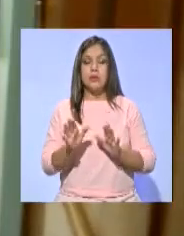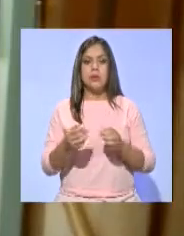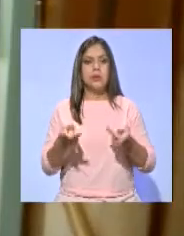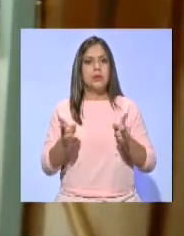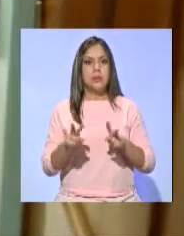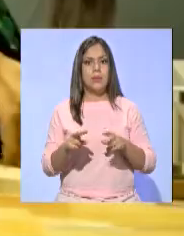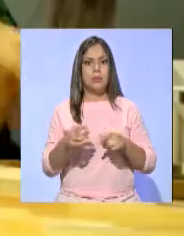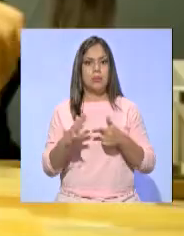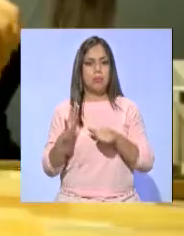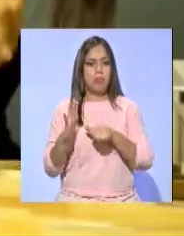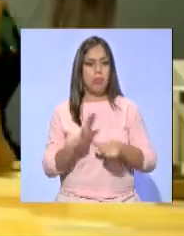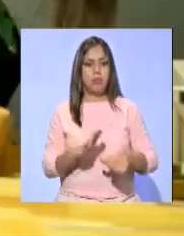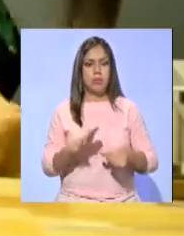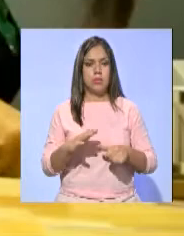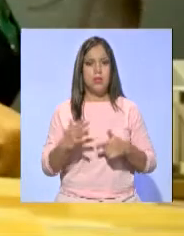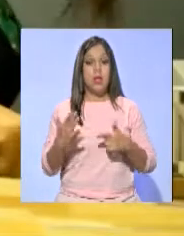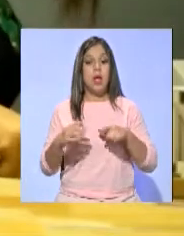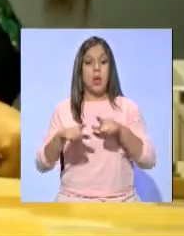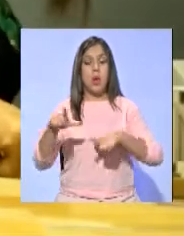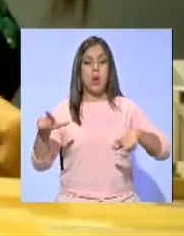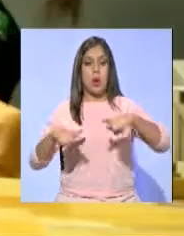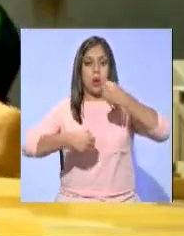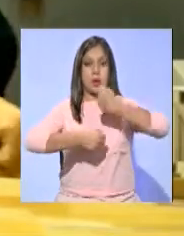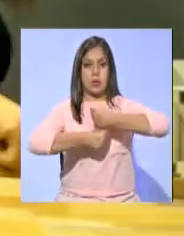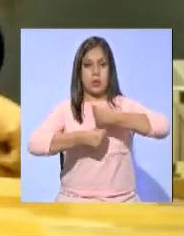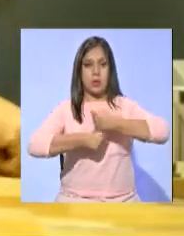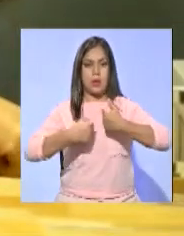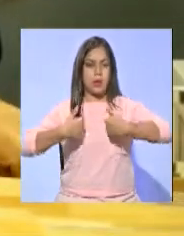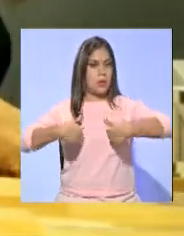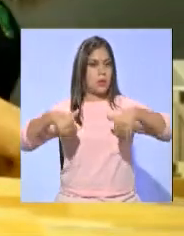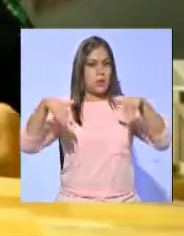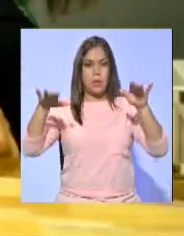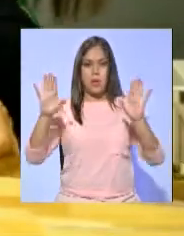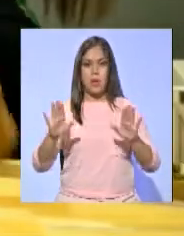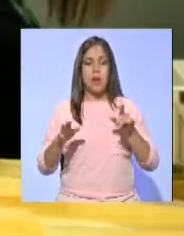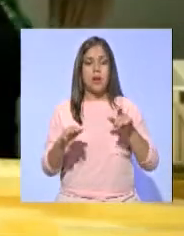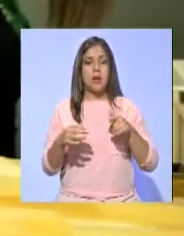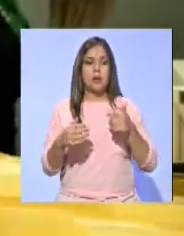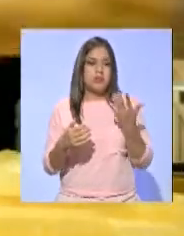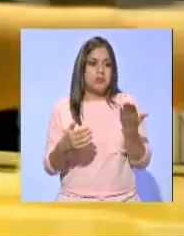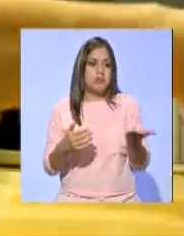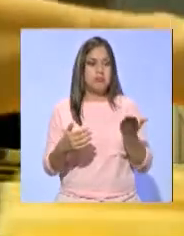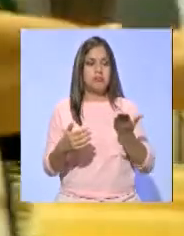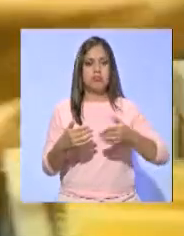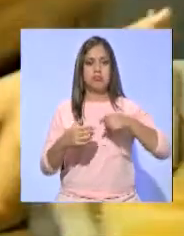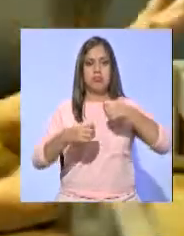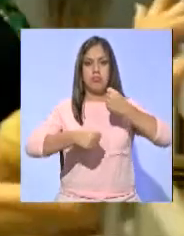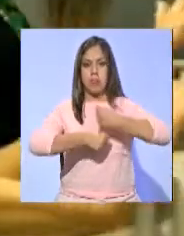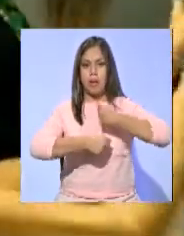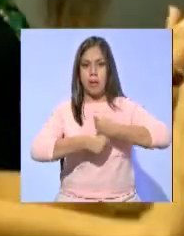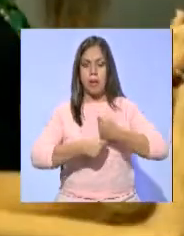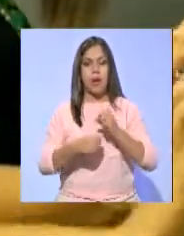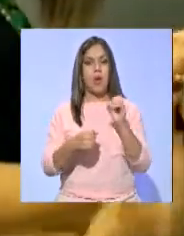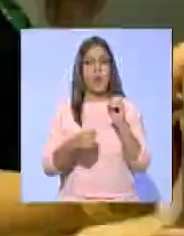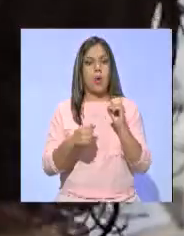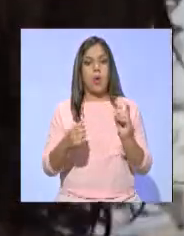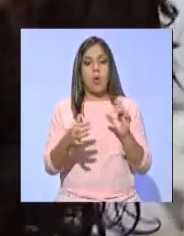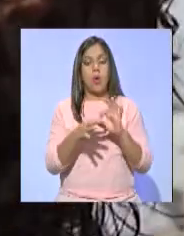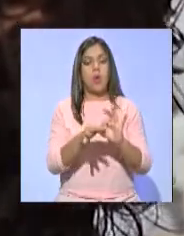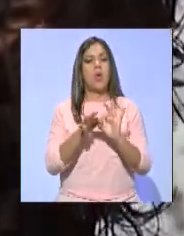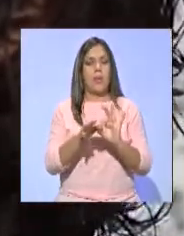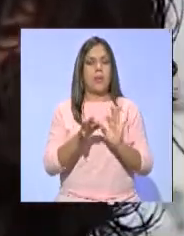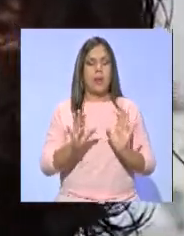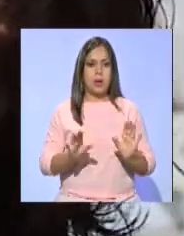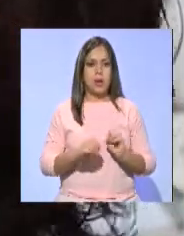lesivo, cometido en un lugar de trabajo o en cualquier momento en contra de una de las partes de la relación laboral o entre trabajadores,